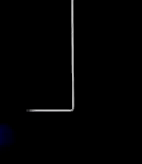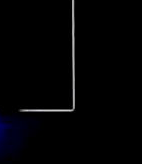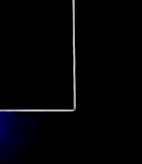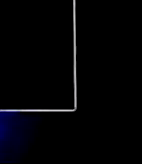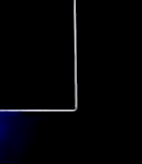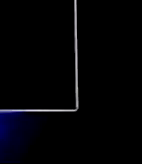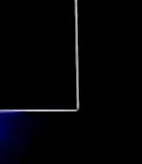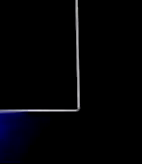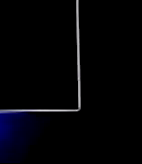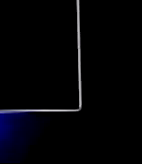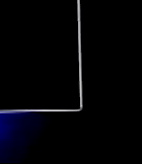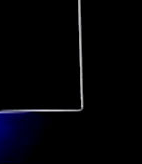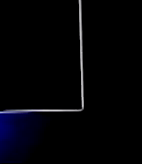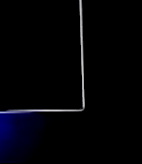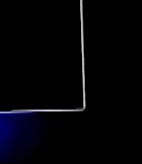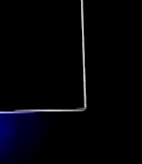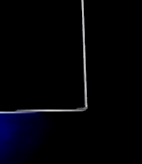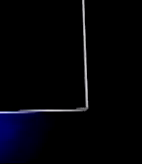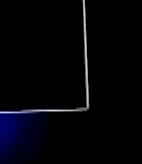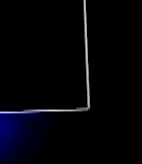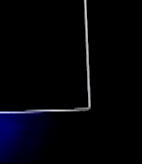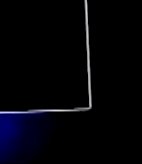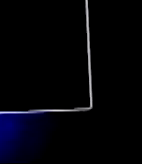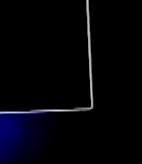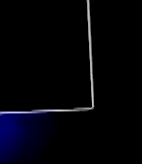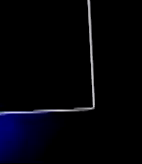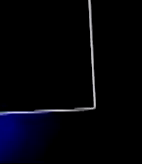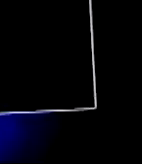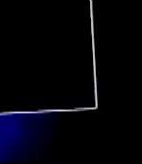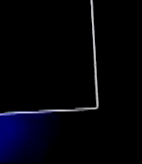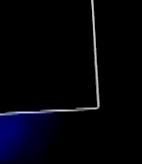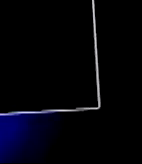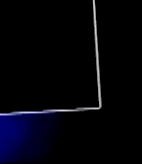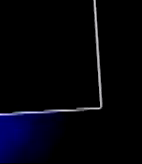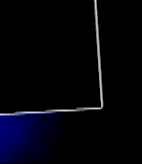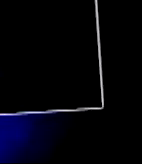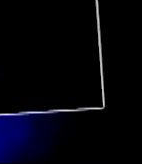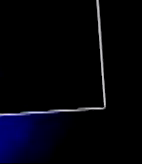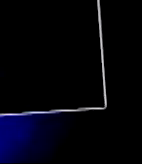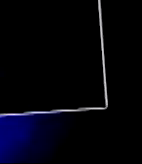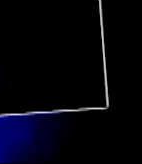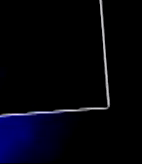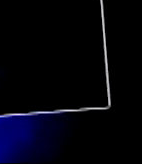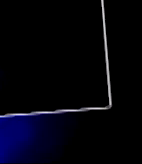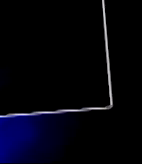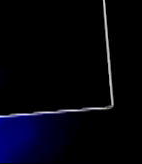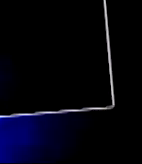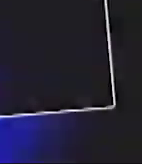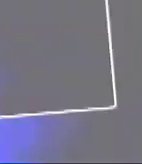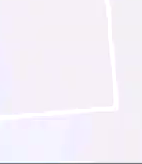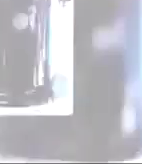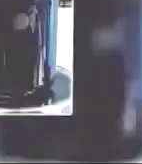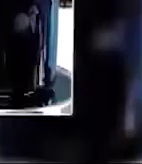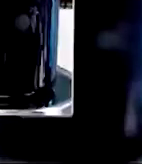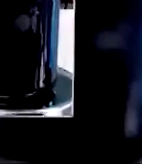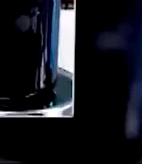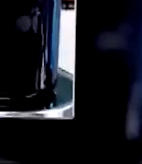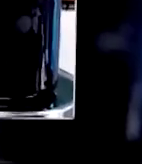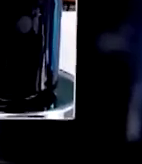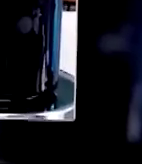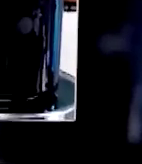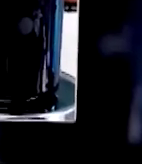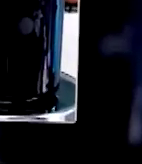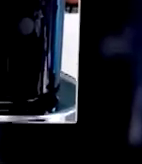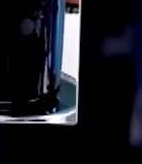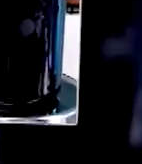La reacción química es algo común que encontramos en los productos que usamos diariamente, pero difícilmente pensamos en cómo es que